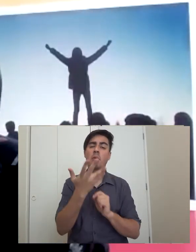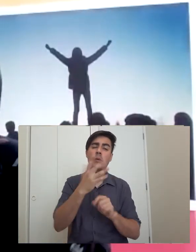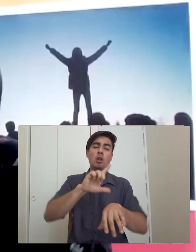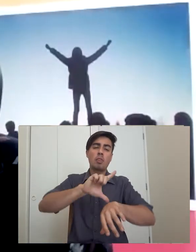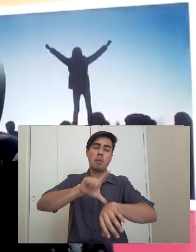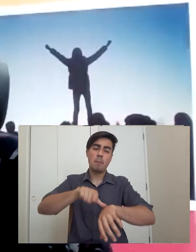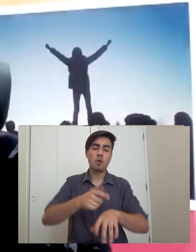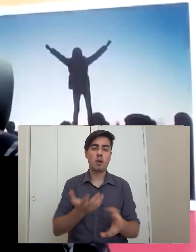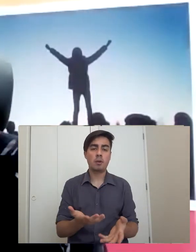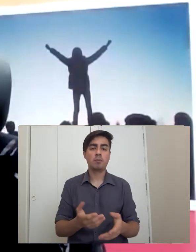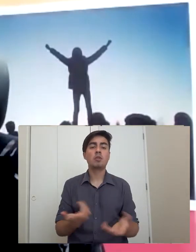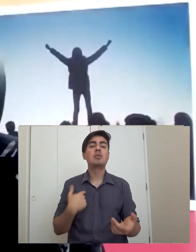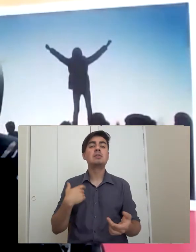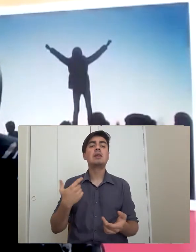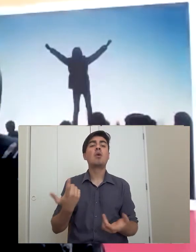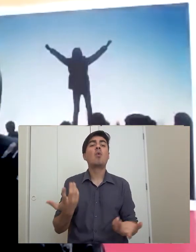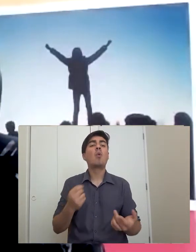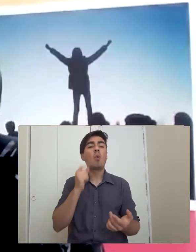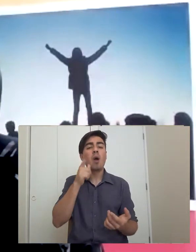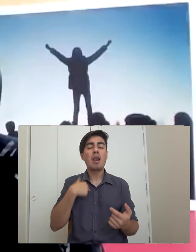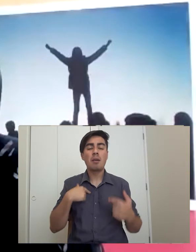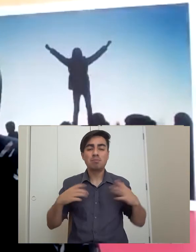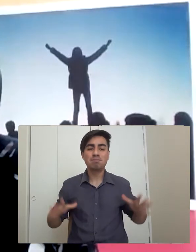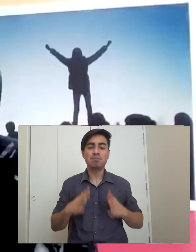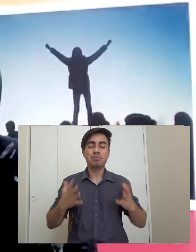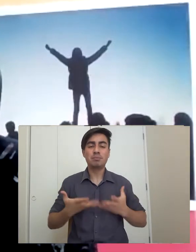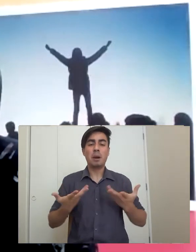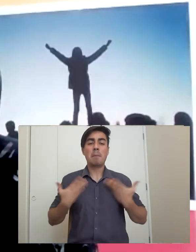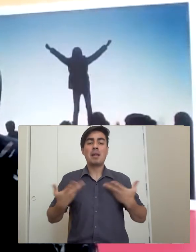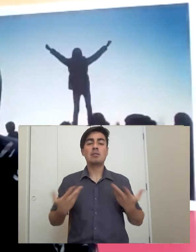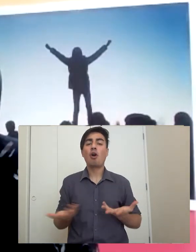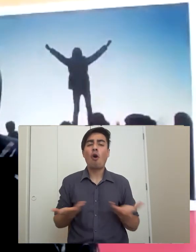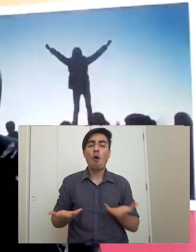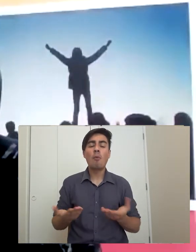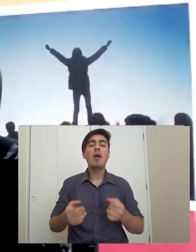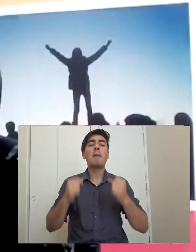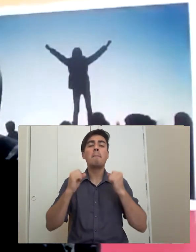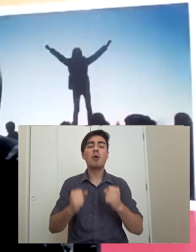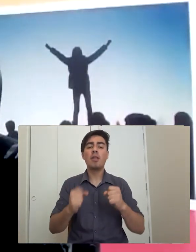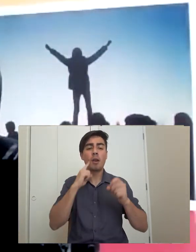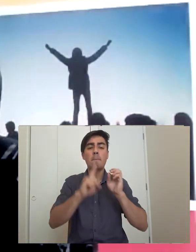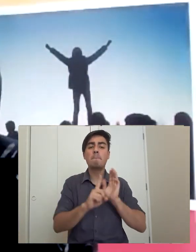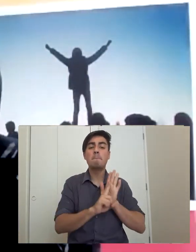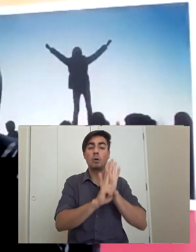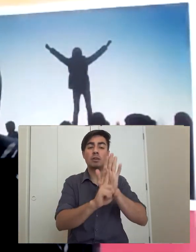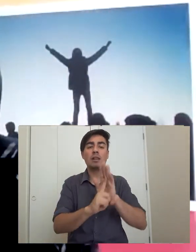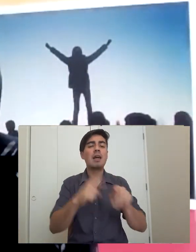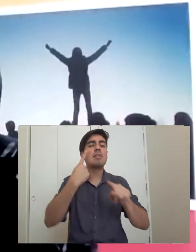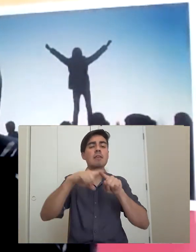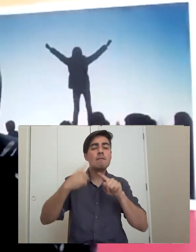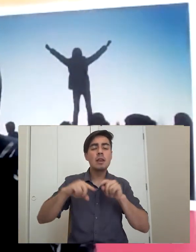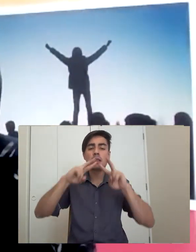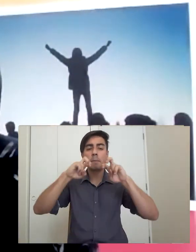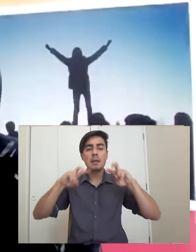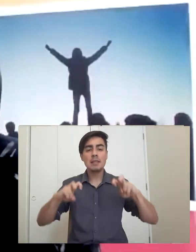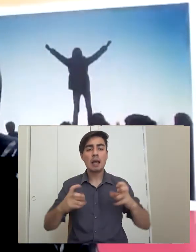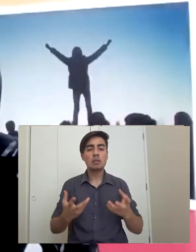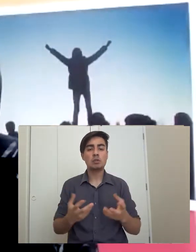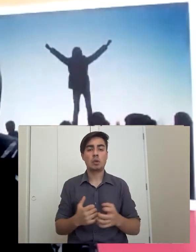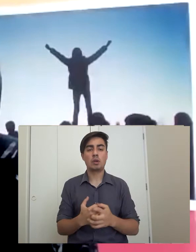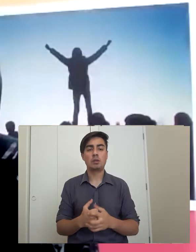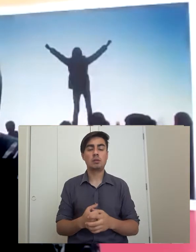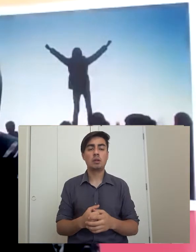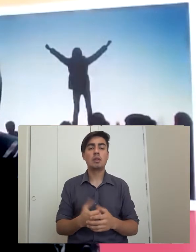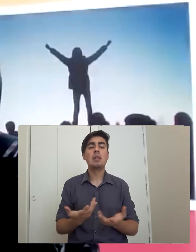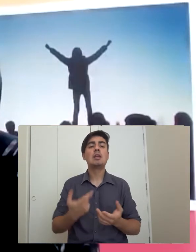Nuestro aliento es mostrarles, o nuestra razón es mostrarles otras investigaciones que utilizan lo que